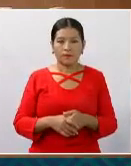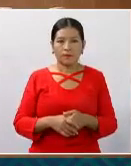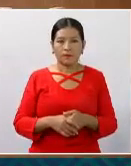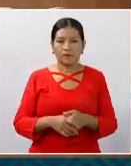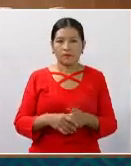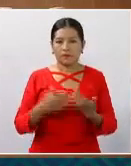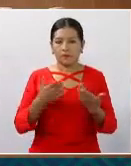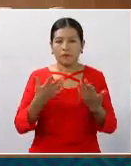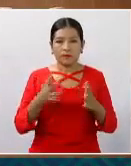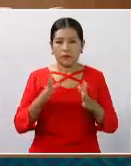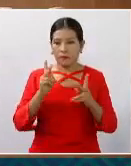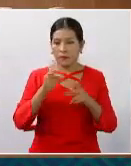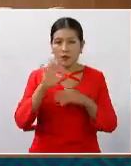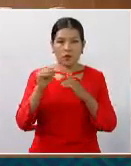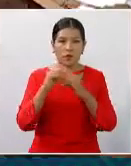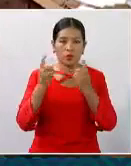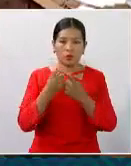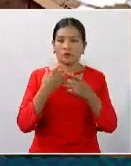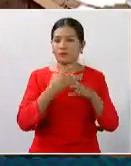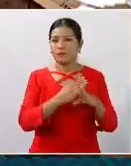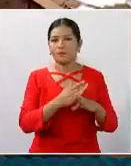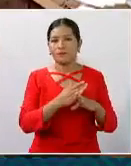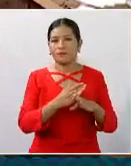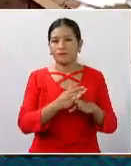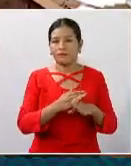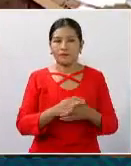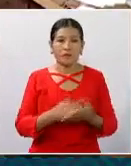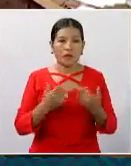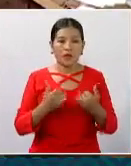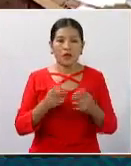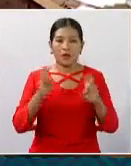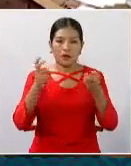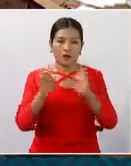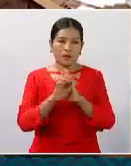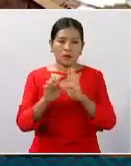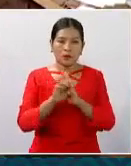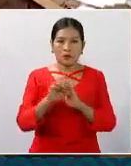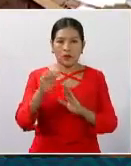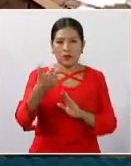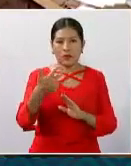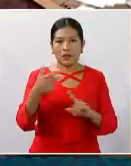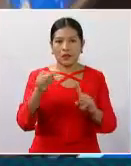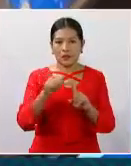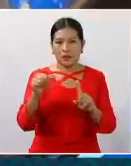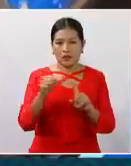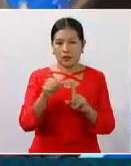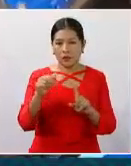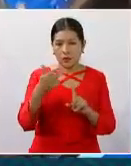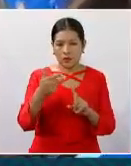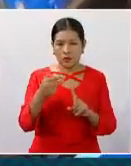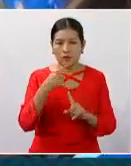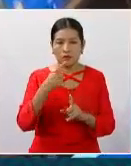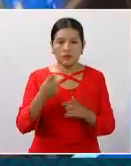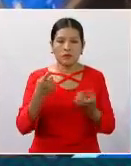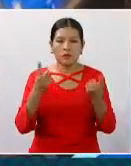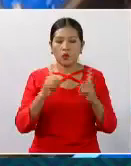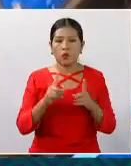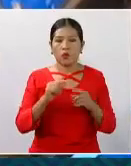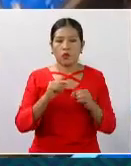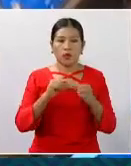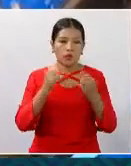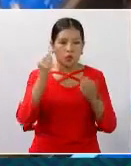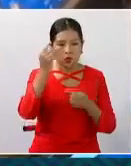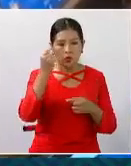¿A eso se han opuesto en la comisión? Por ejemplo, el artículo número 3 fue observado cuando un gobierno municipal realice un proyecto